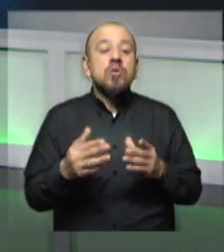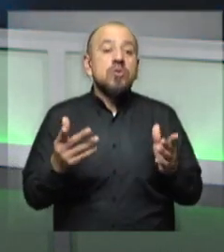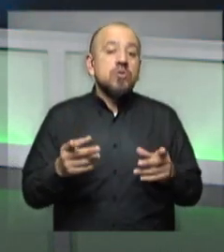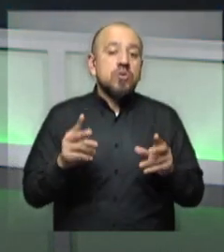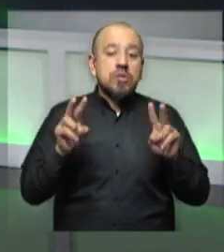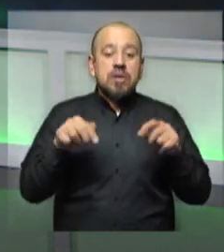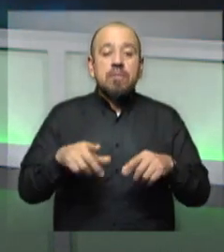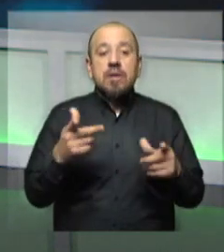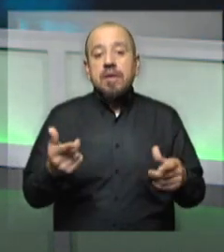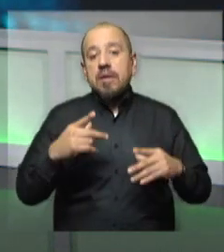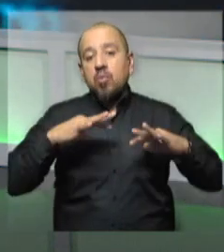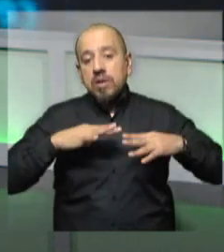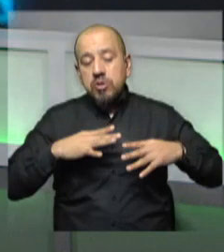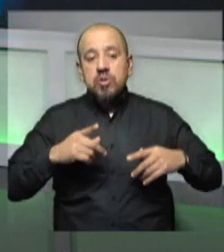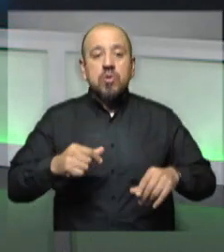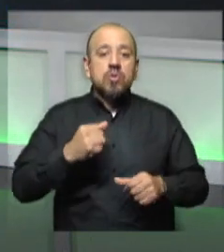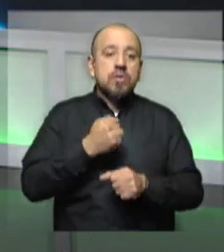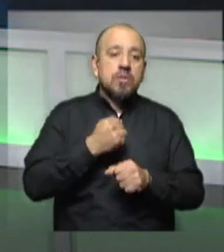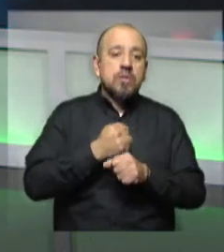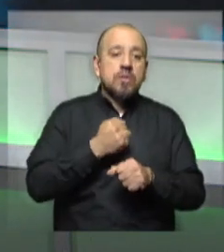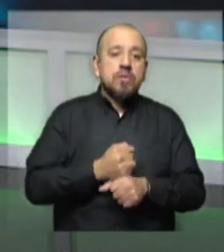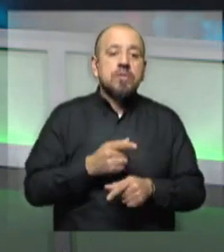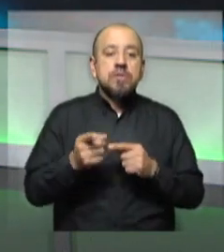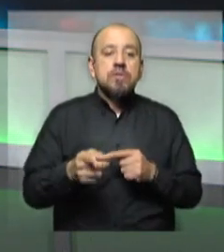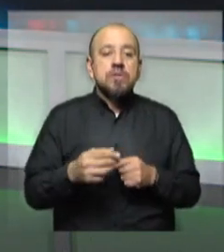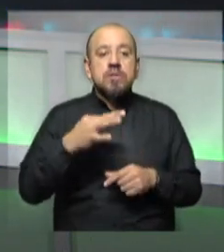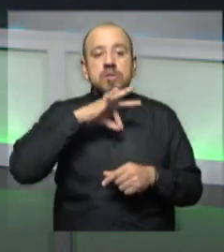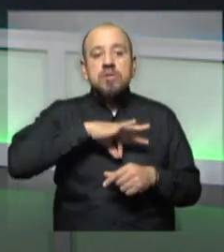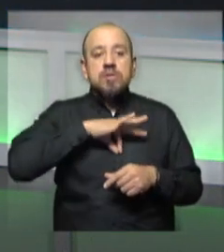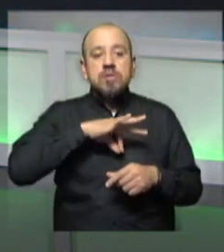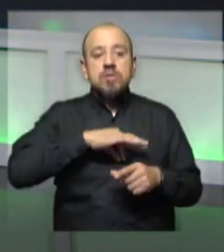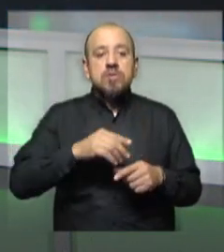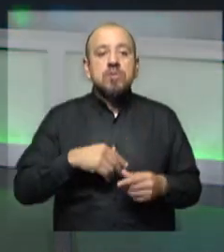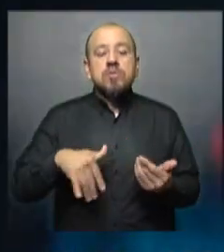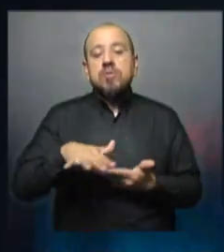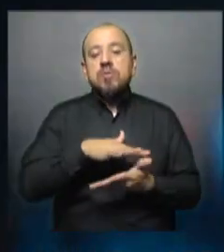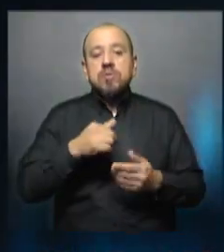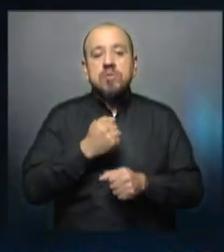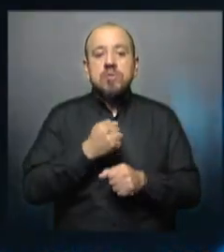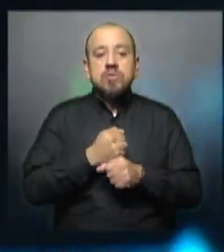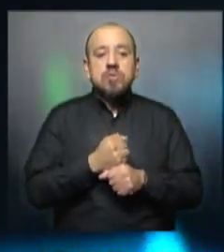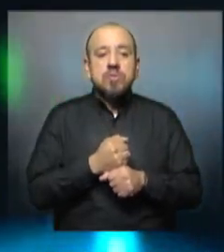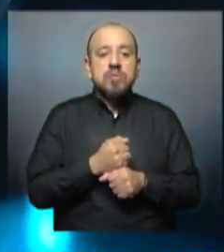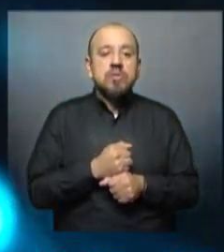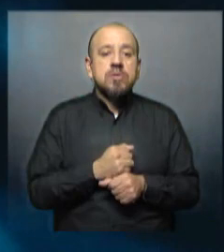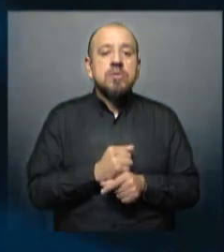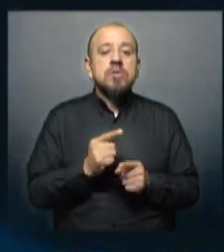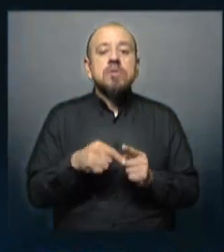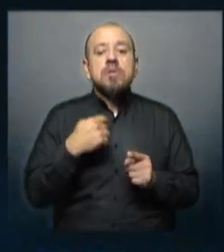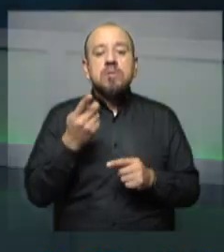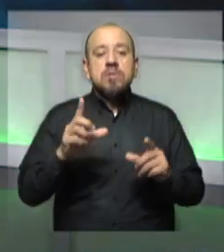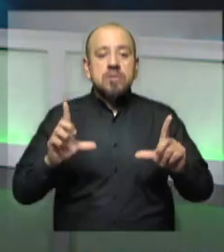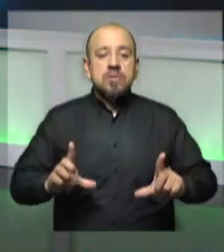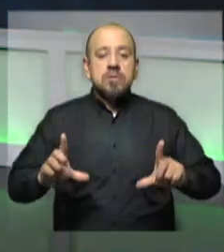laboral actividades que también están atados de alguna manera a índices de salarios vinculados al mercado laboral sí Ahora la próxima placa